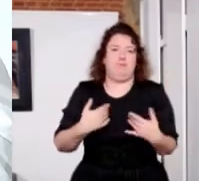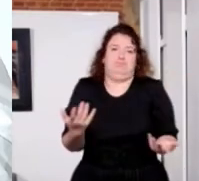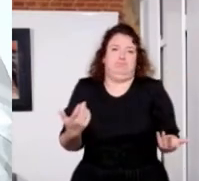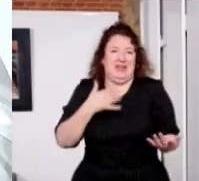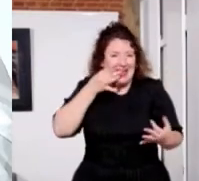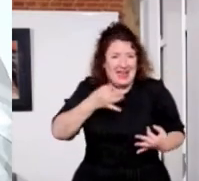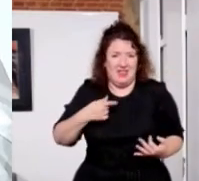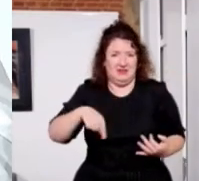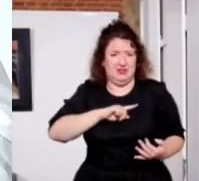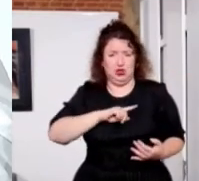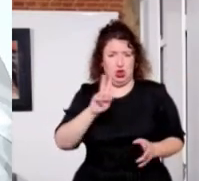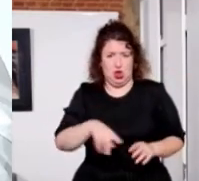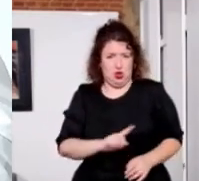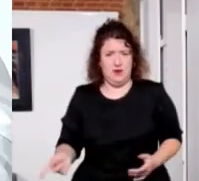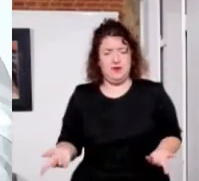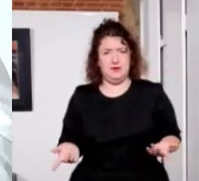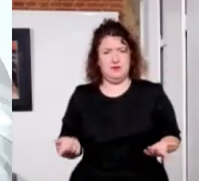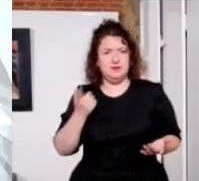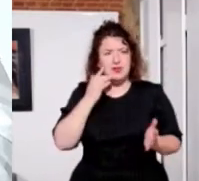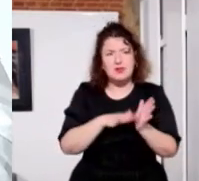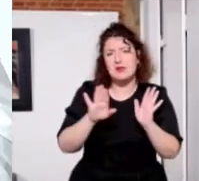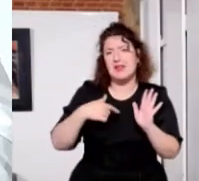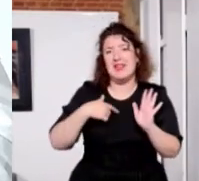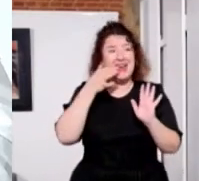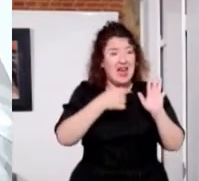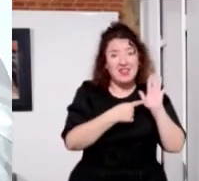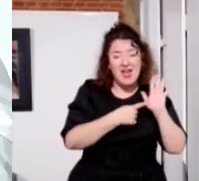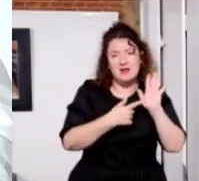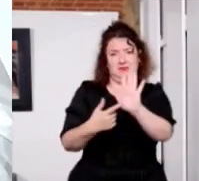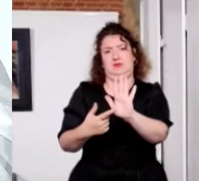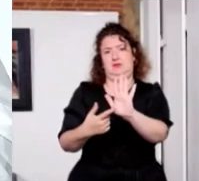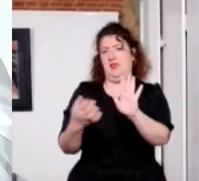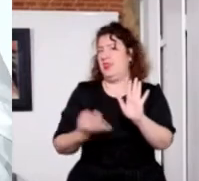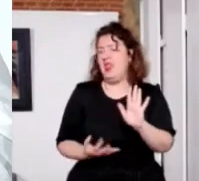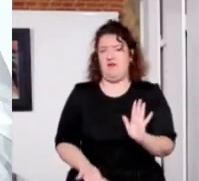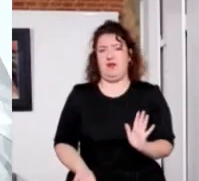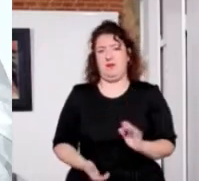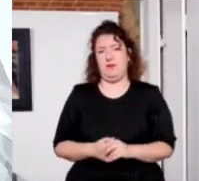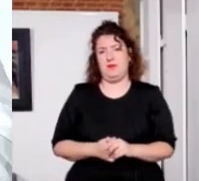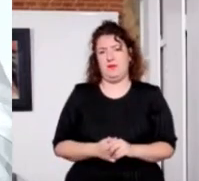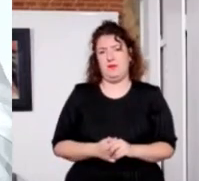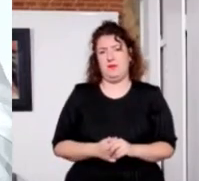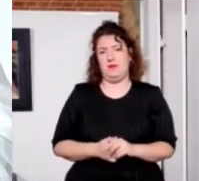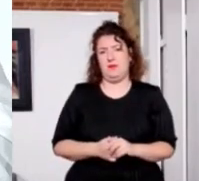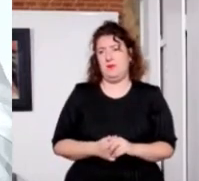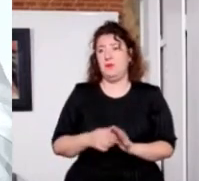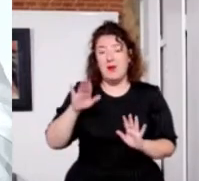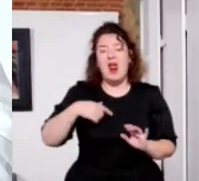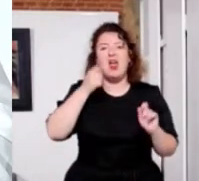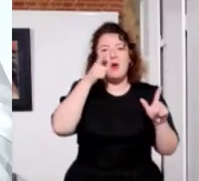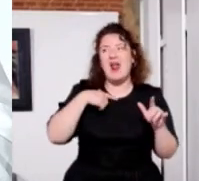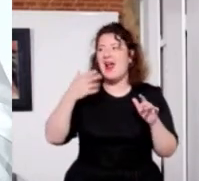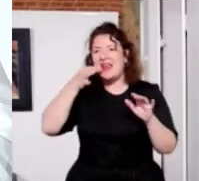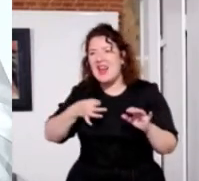realidad, ese mostrar la realidad, ese desvelar la realidad. ¿Para qué? Para vincular realidades.